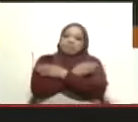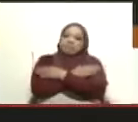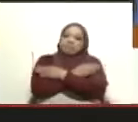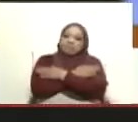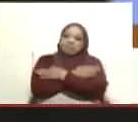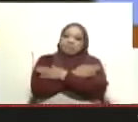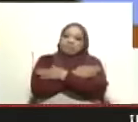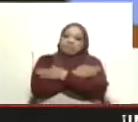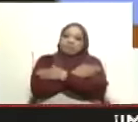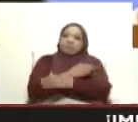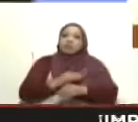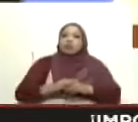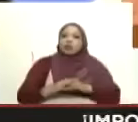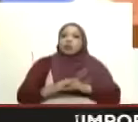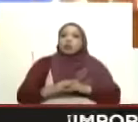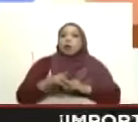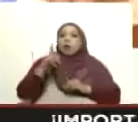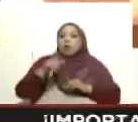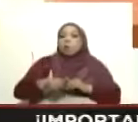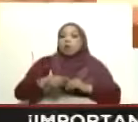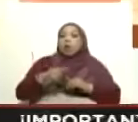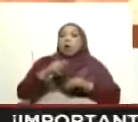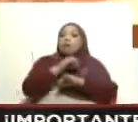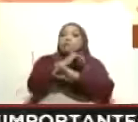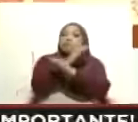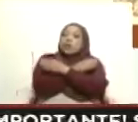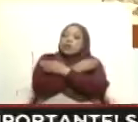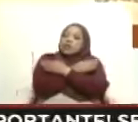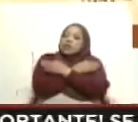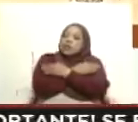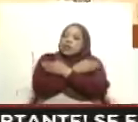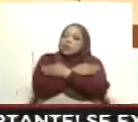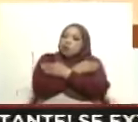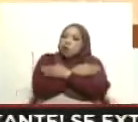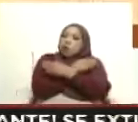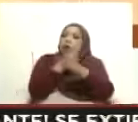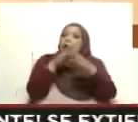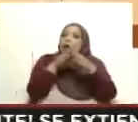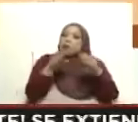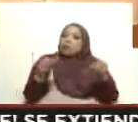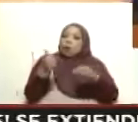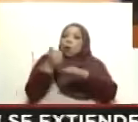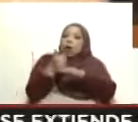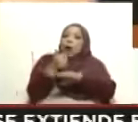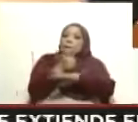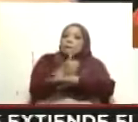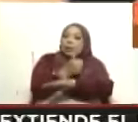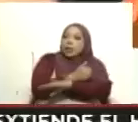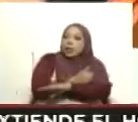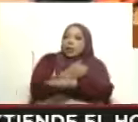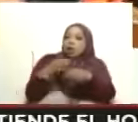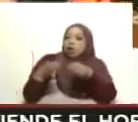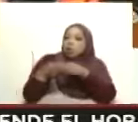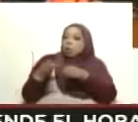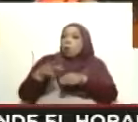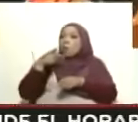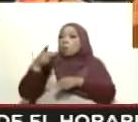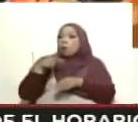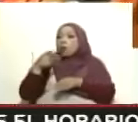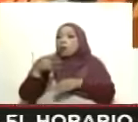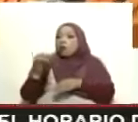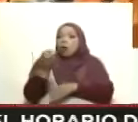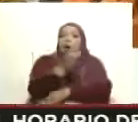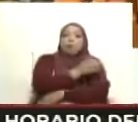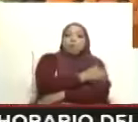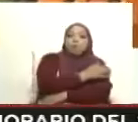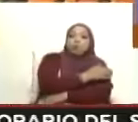hoy así como felicitamos a los representantes de partidos de oposición que hoy fueron a participar